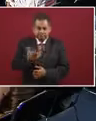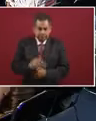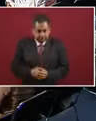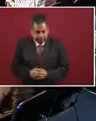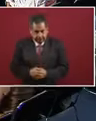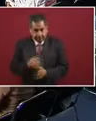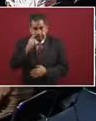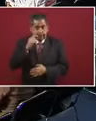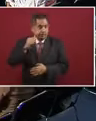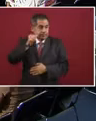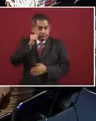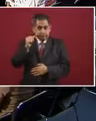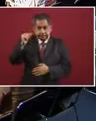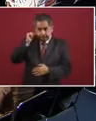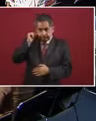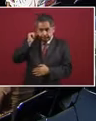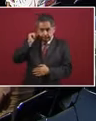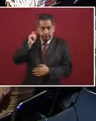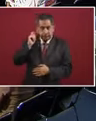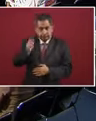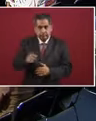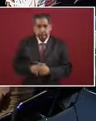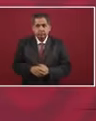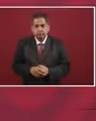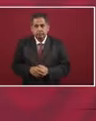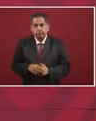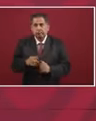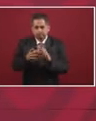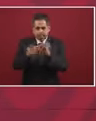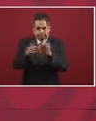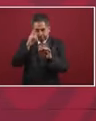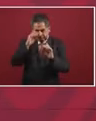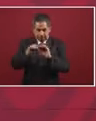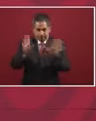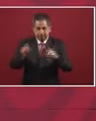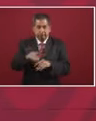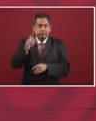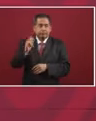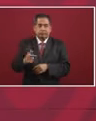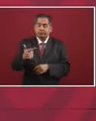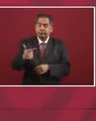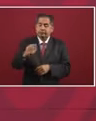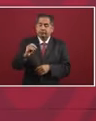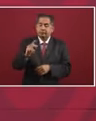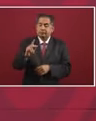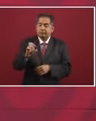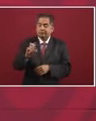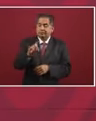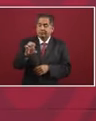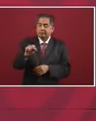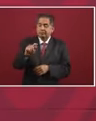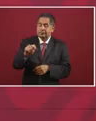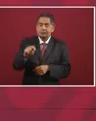vimos el día de ayer, y por eso consideramos que se trata de un golpe,